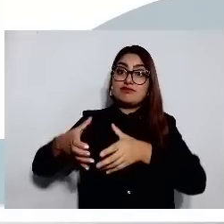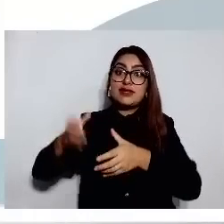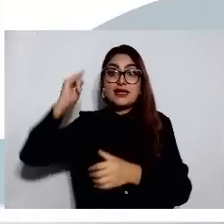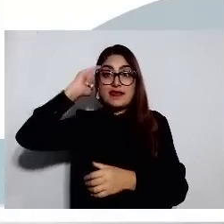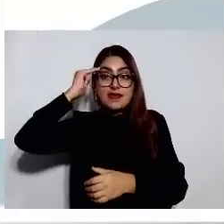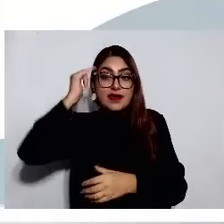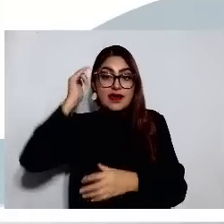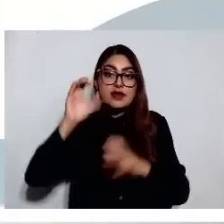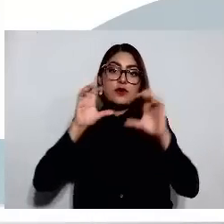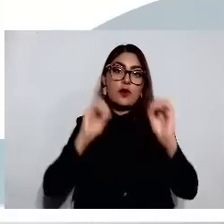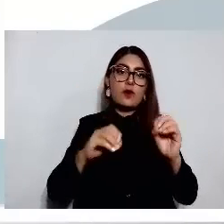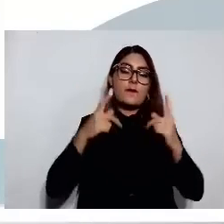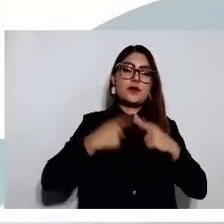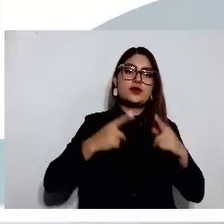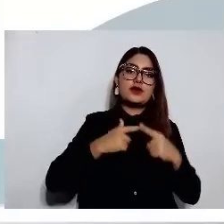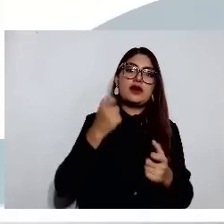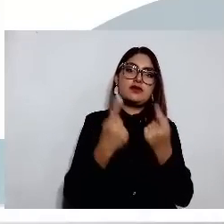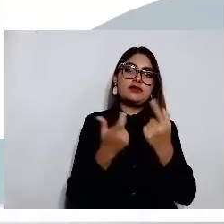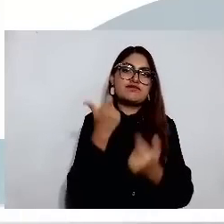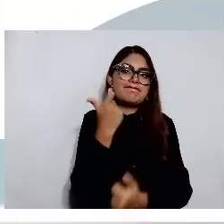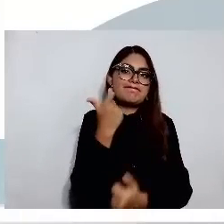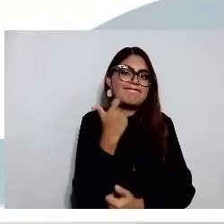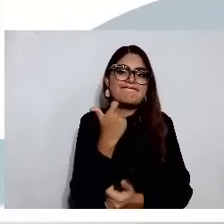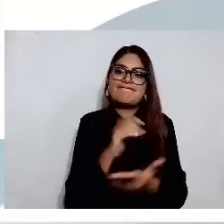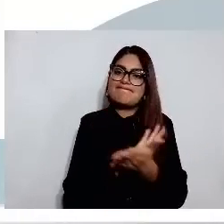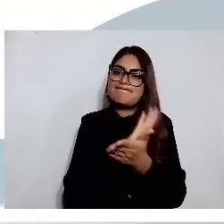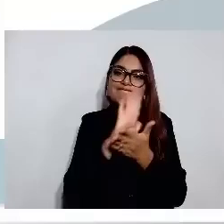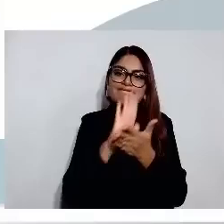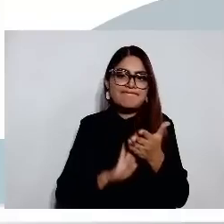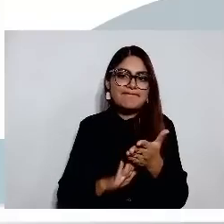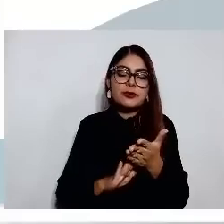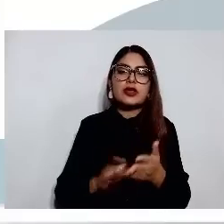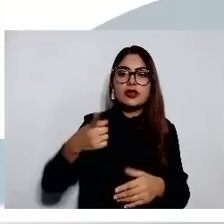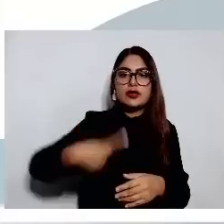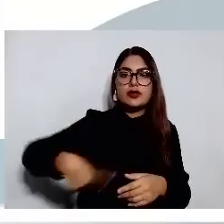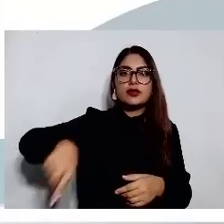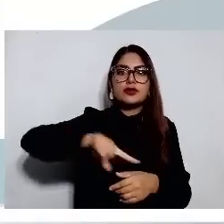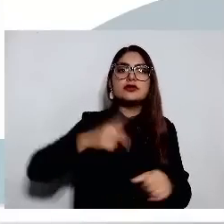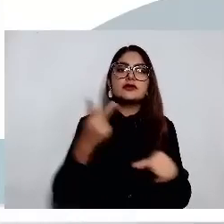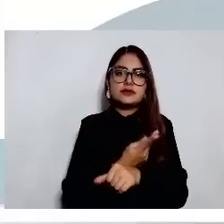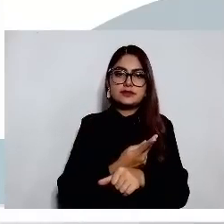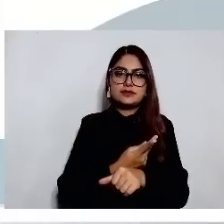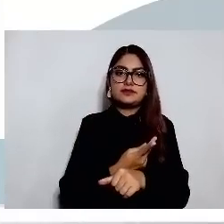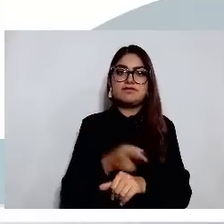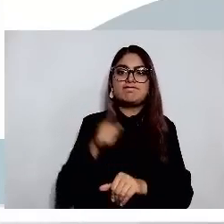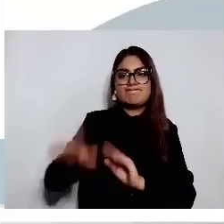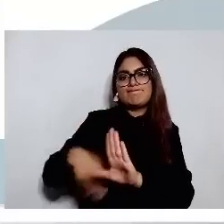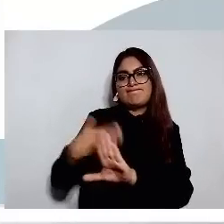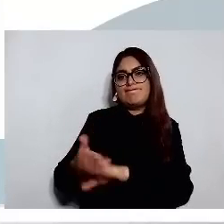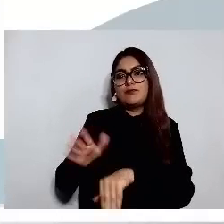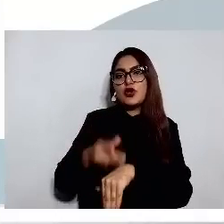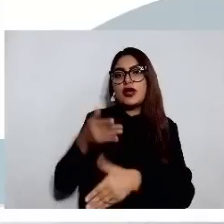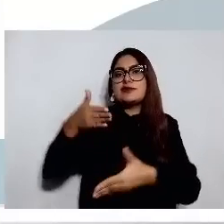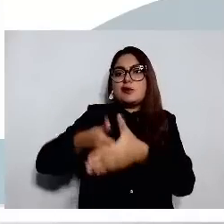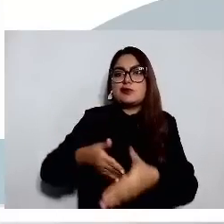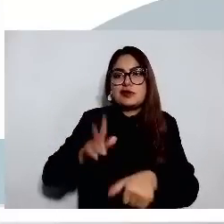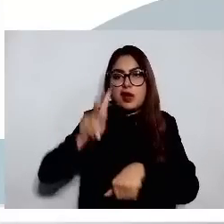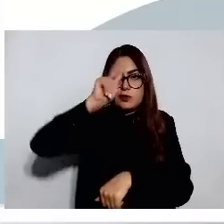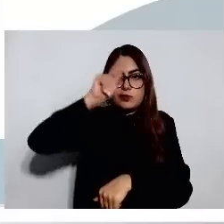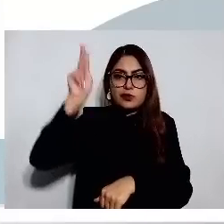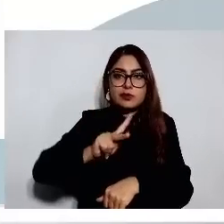situación económica bastante precarizada, sí que representa un obstáculo más en lugar de generar